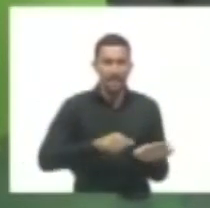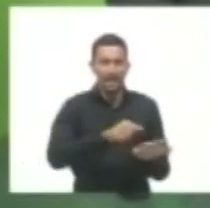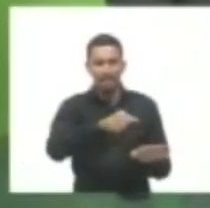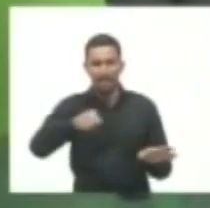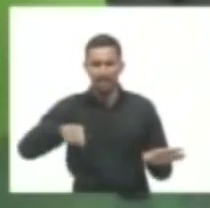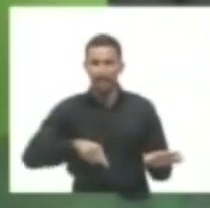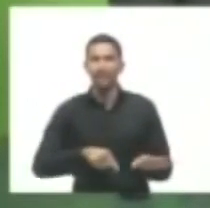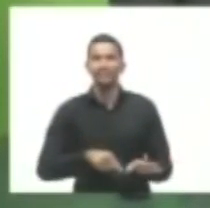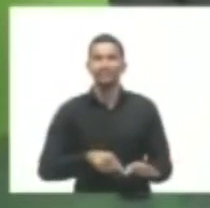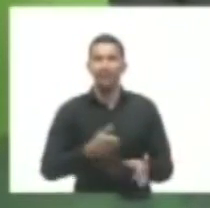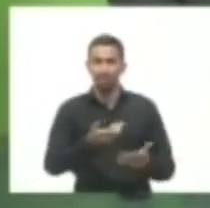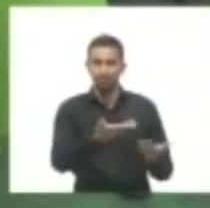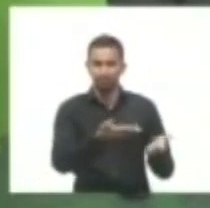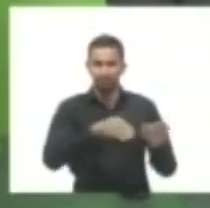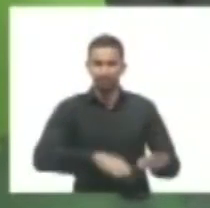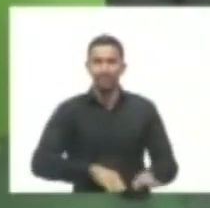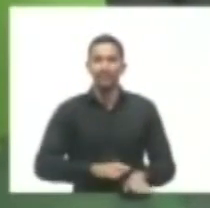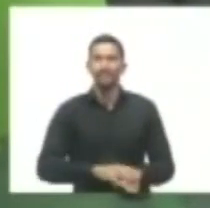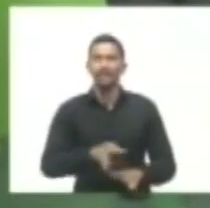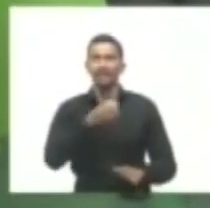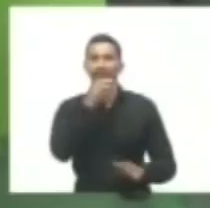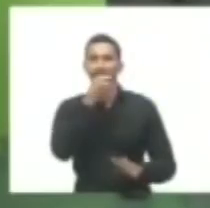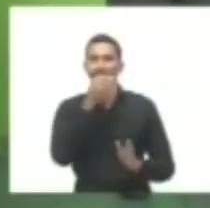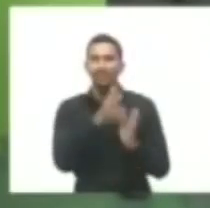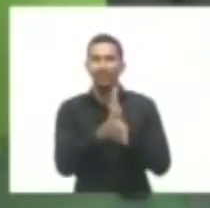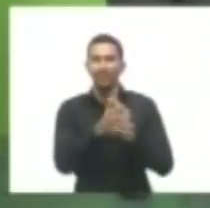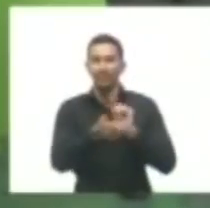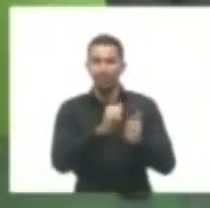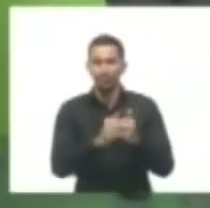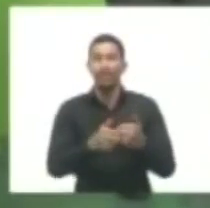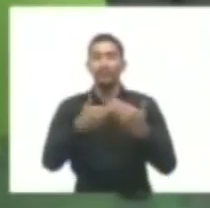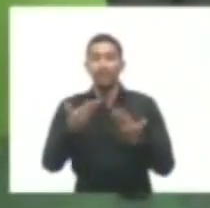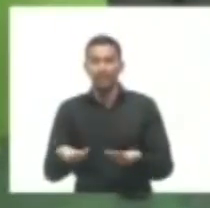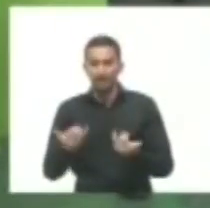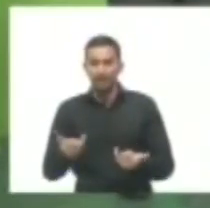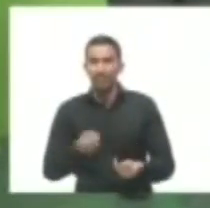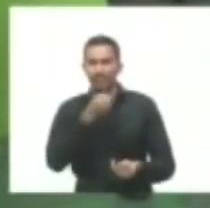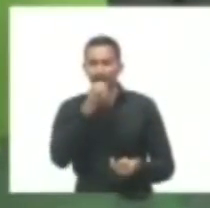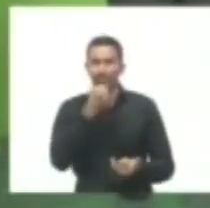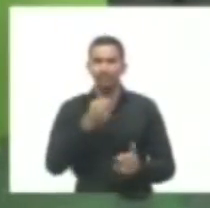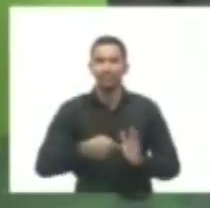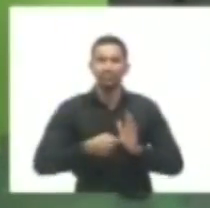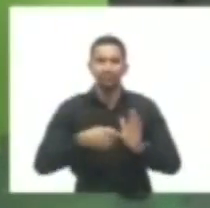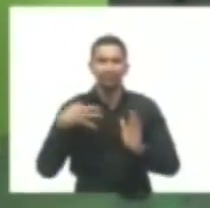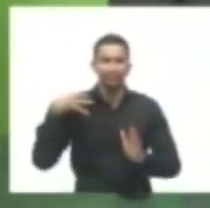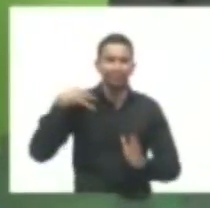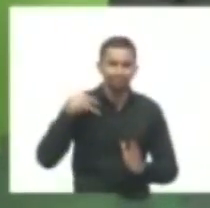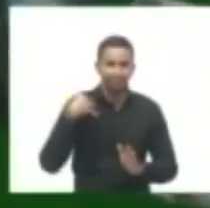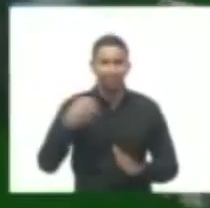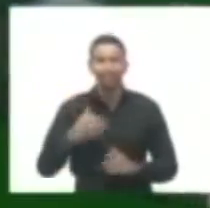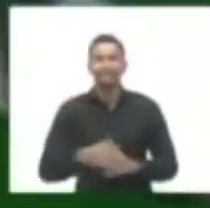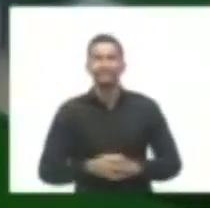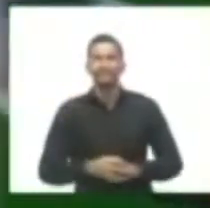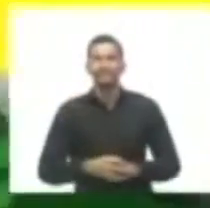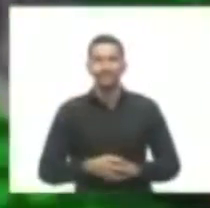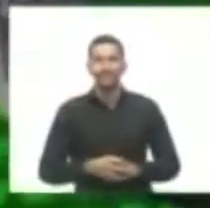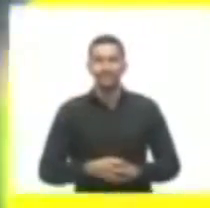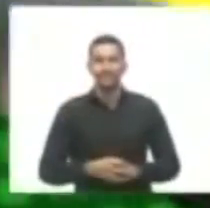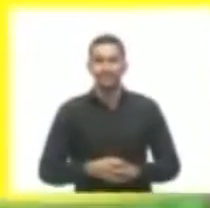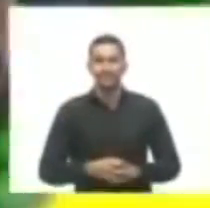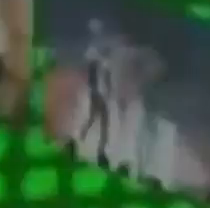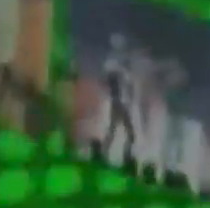representante entonces. Ahí está la información deportiva, Lili. Ya viene Lucía del Mar con las buenas noticias del entretenimiento. Lucía.